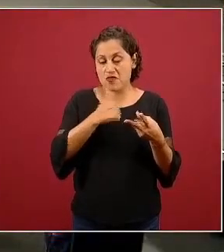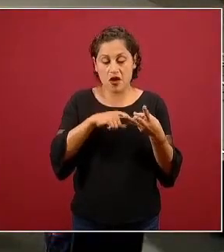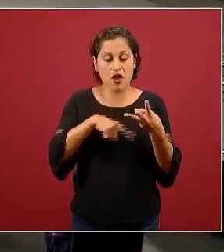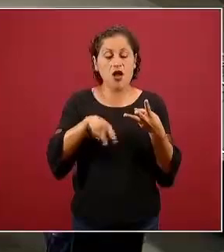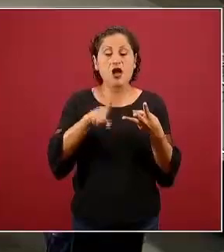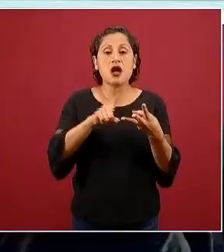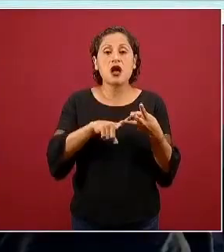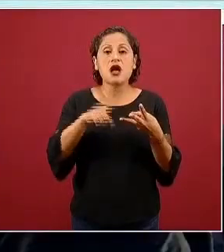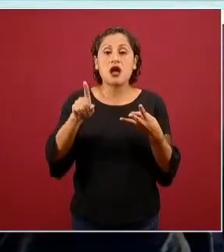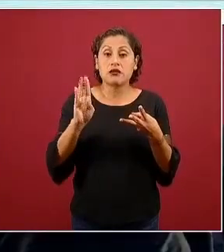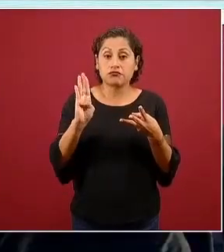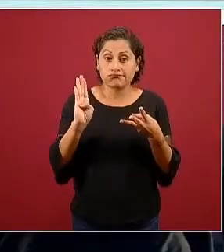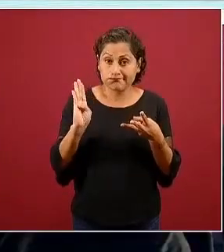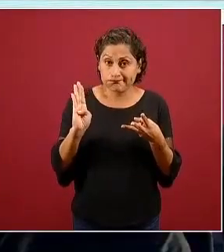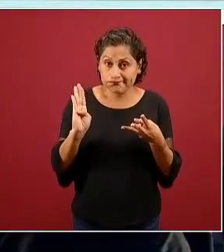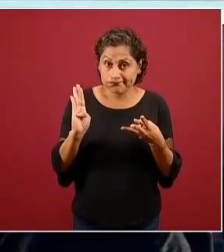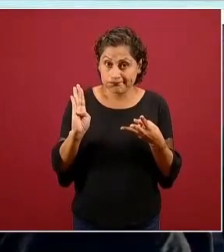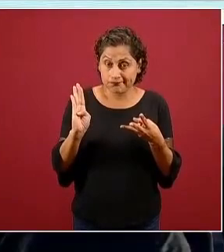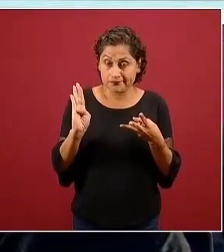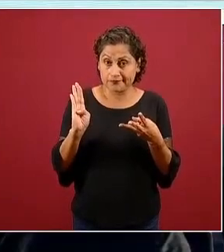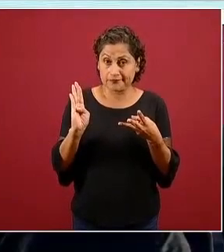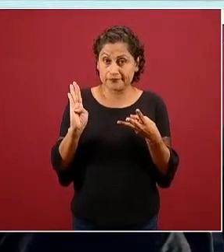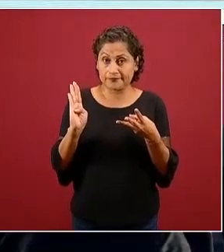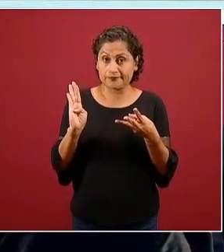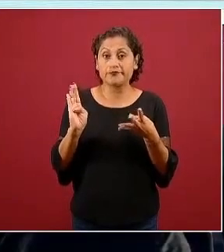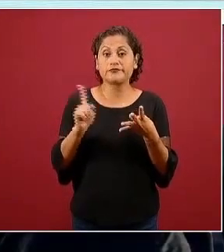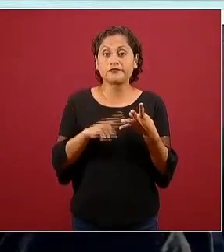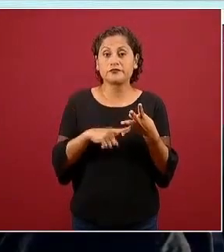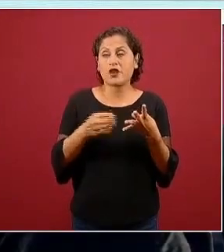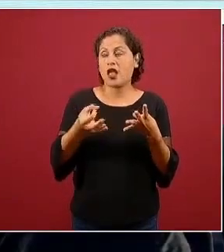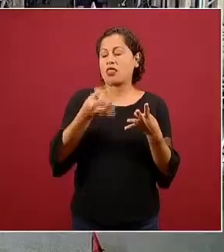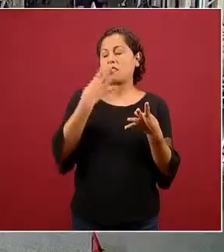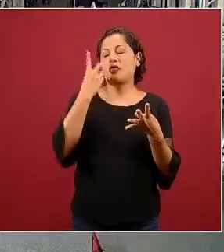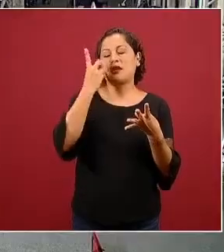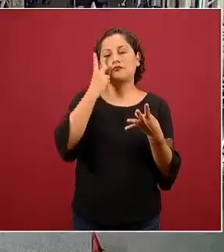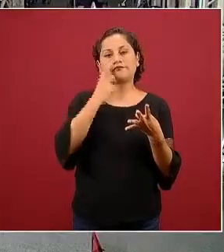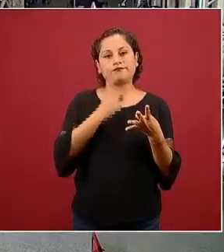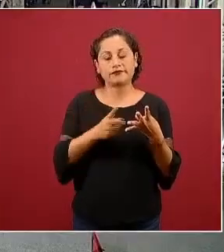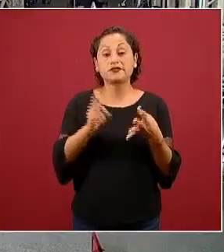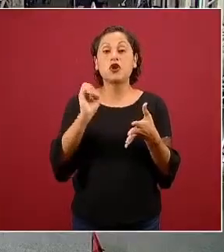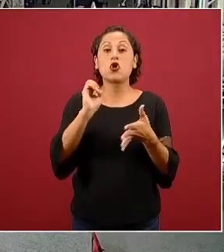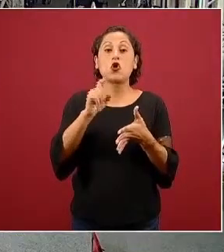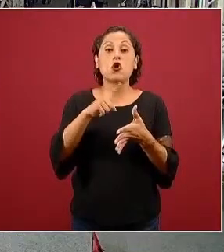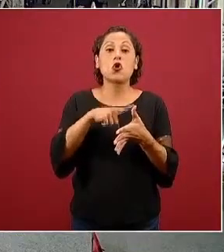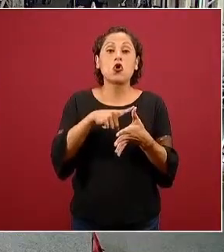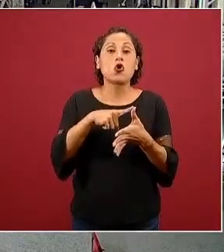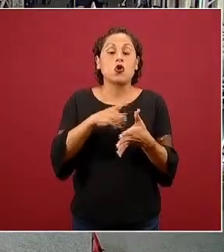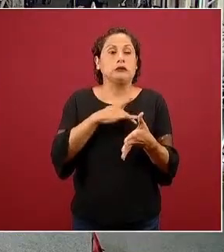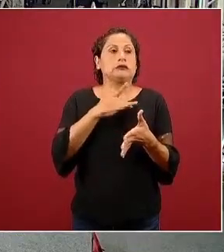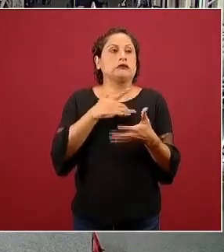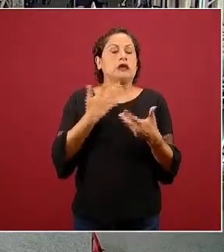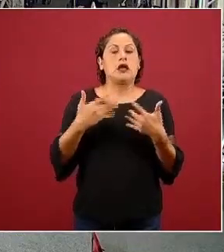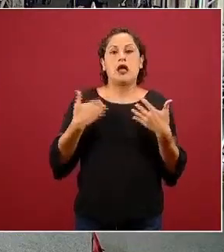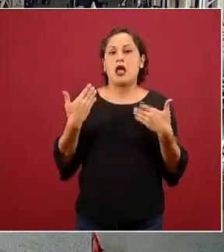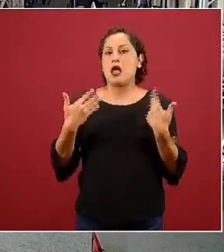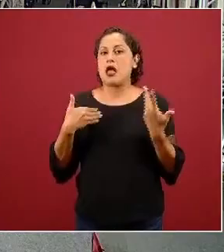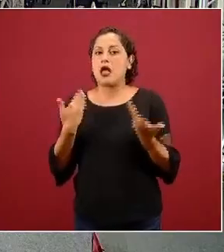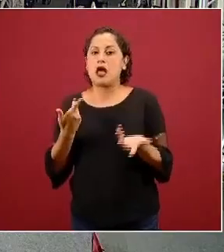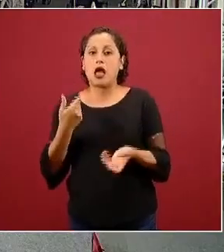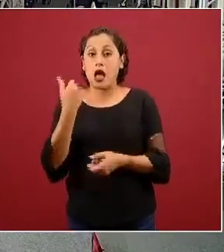por el cannabis, por los sedantes, por los estimulantes como la